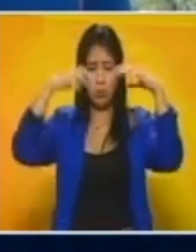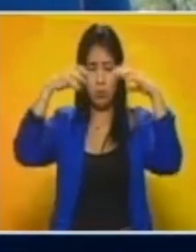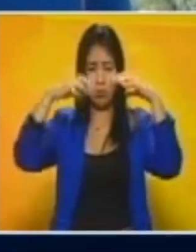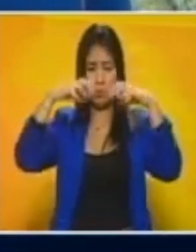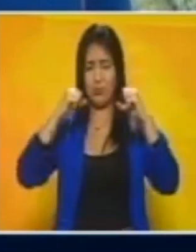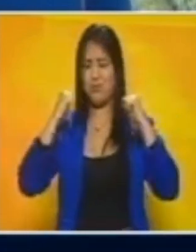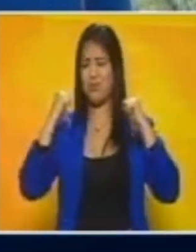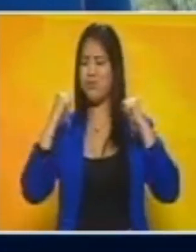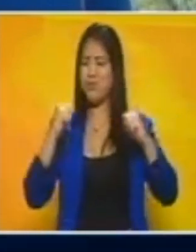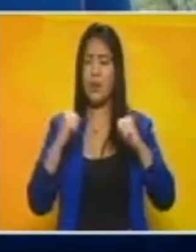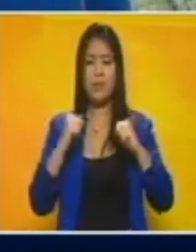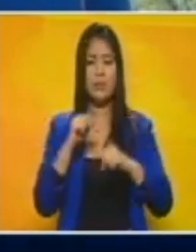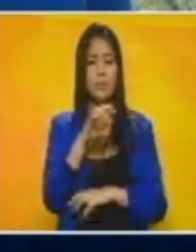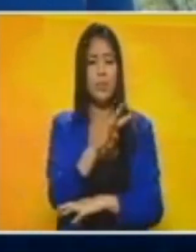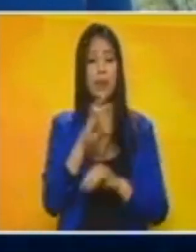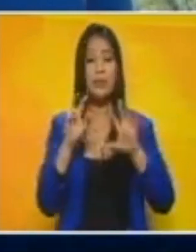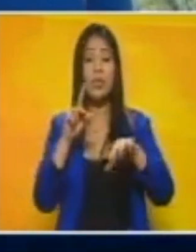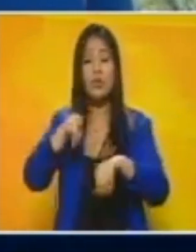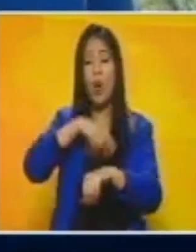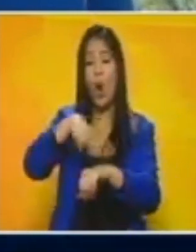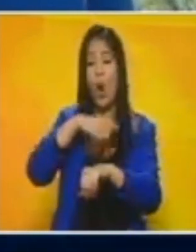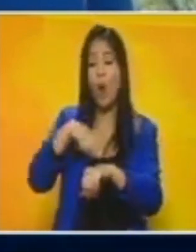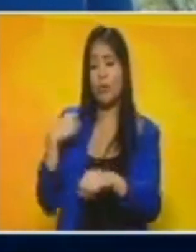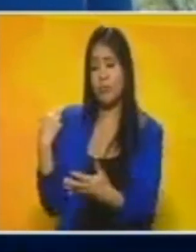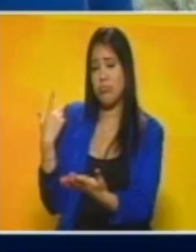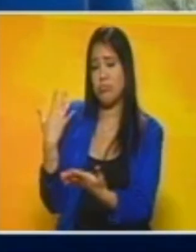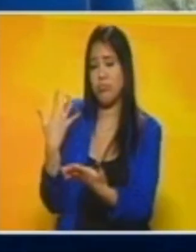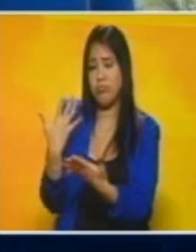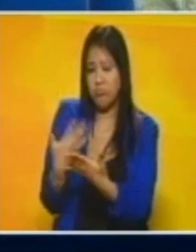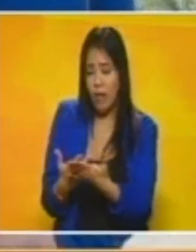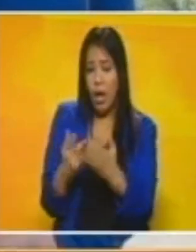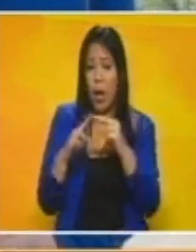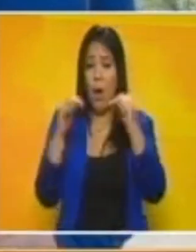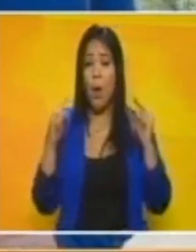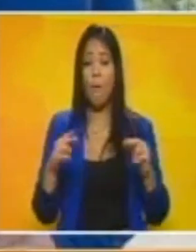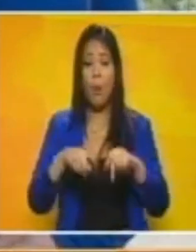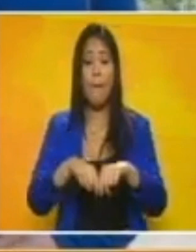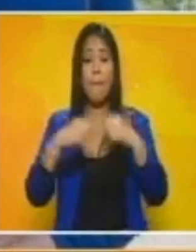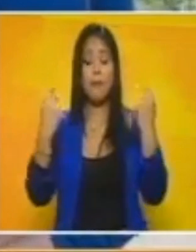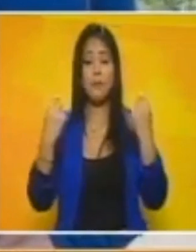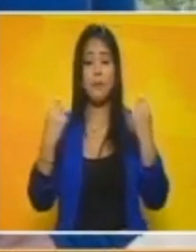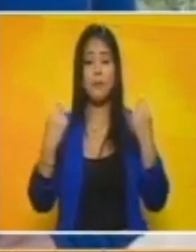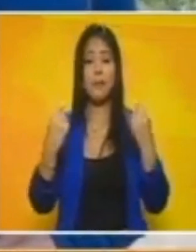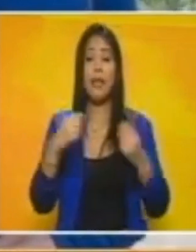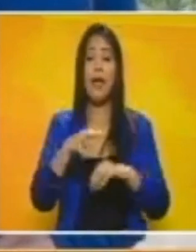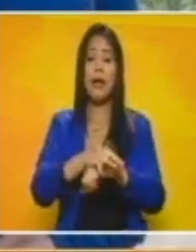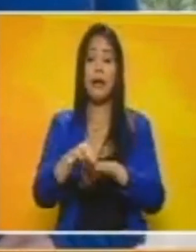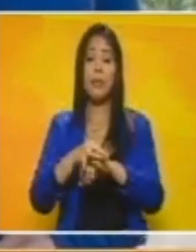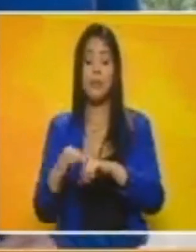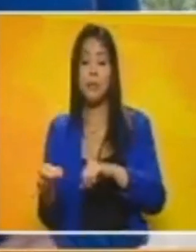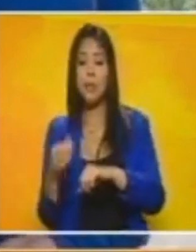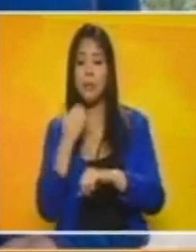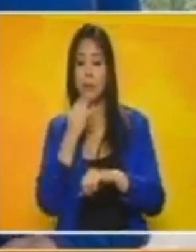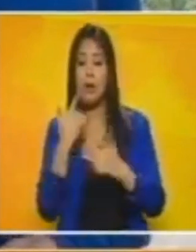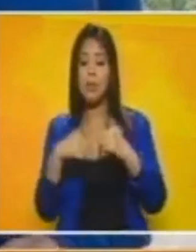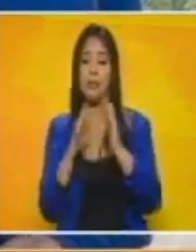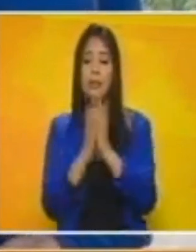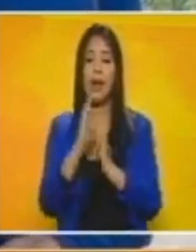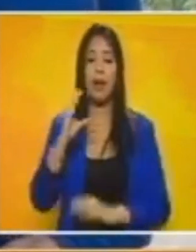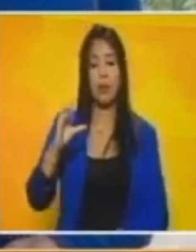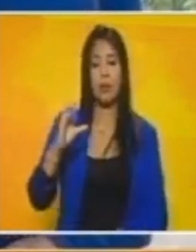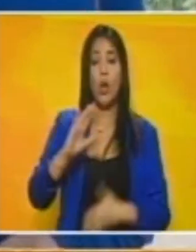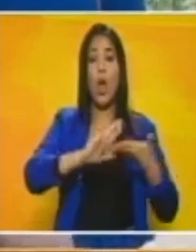las últimas 48 horas, ocasionando el colapso del puente de servicio en el sector Los Colorados de San Carlos.